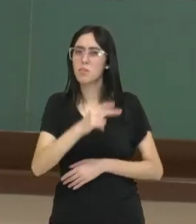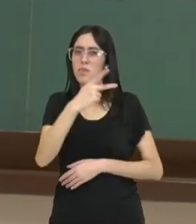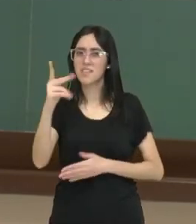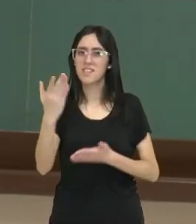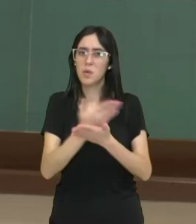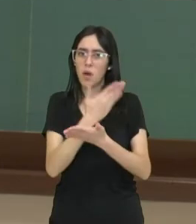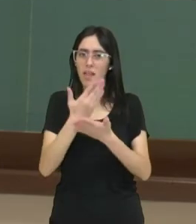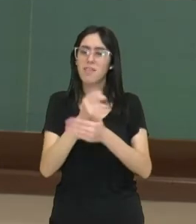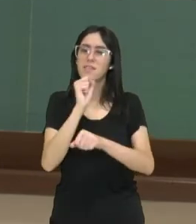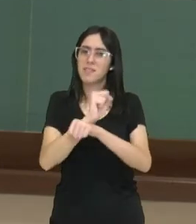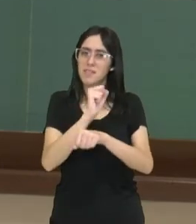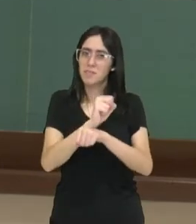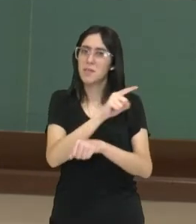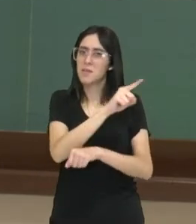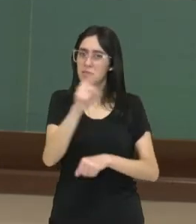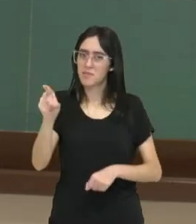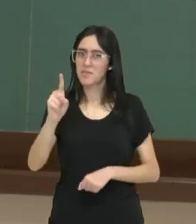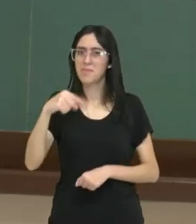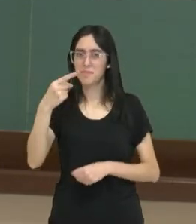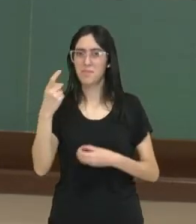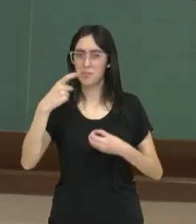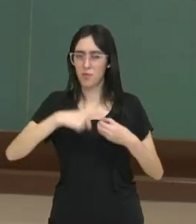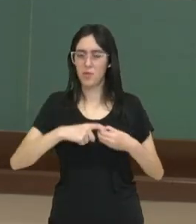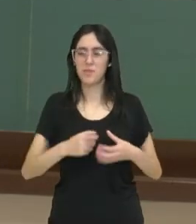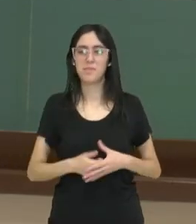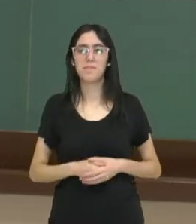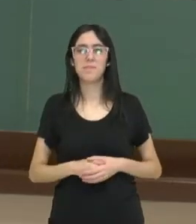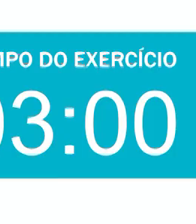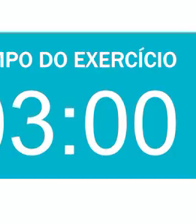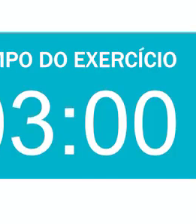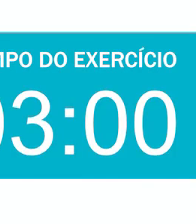vocês. Espero vocês até daqui a pouco.